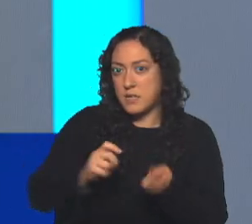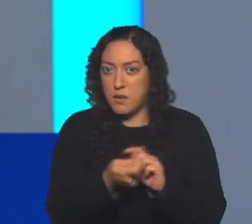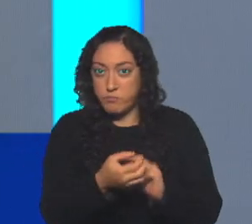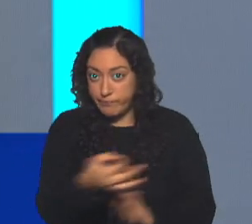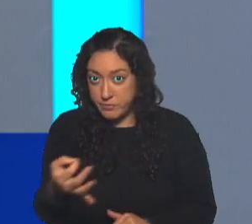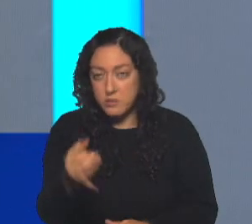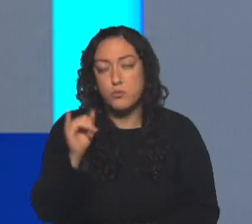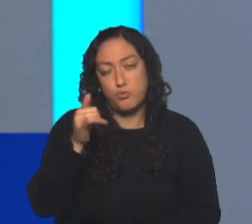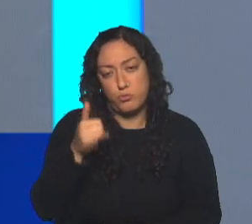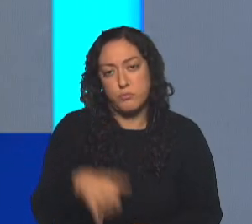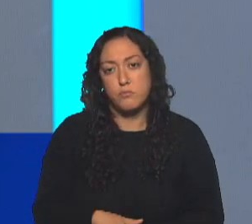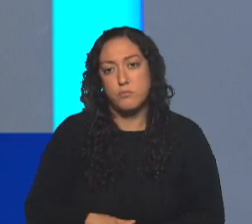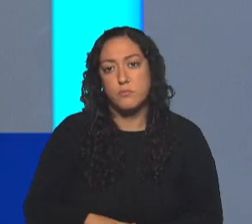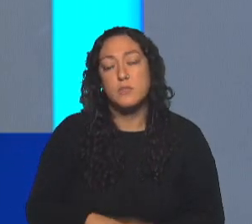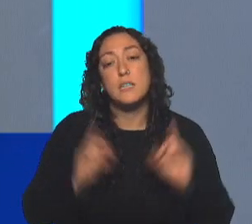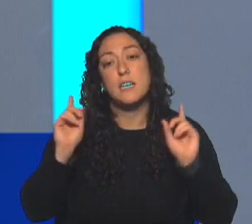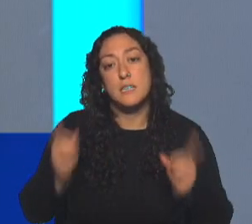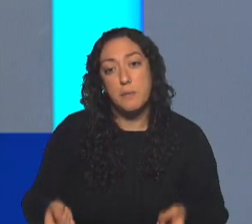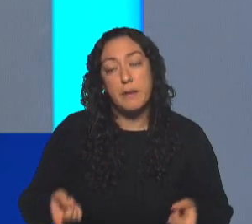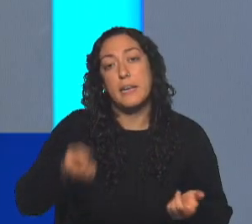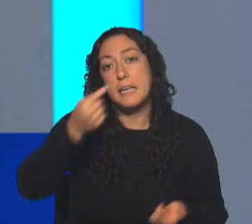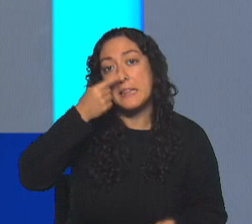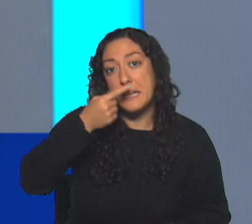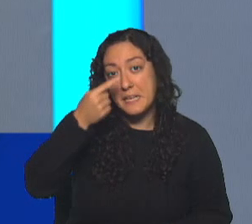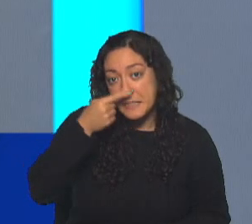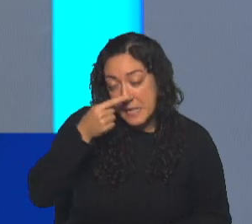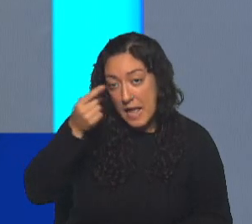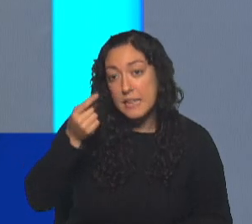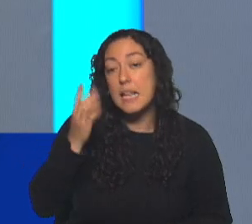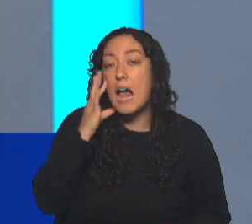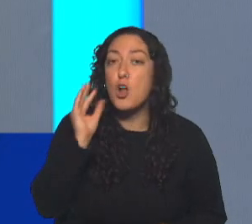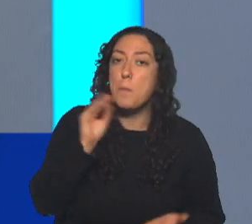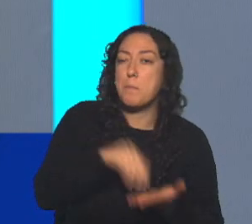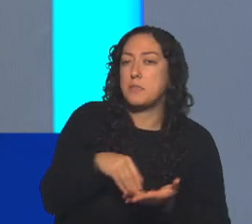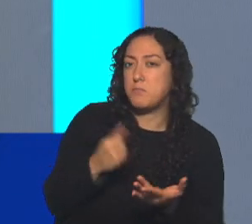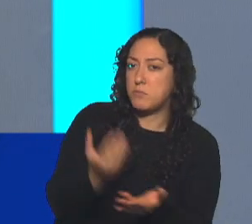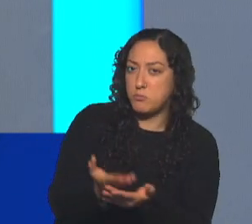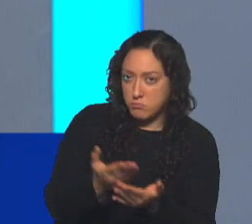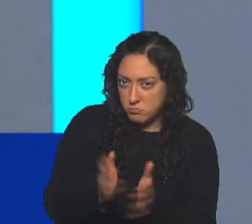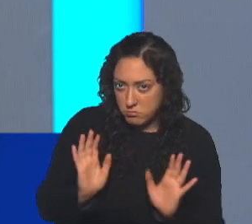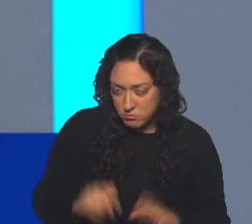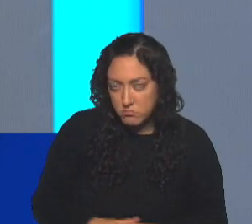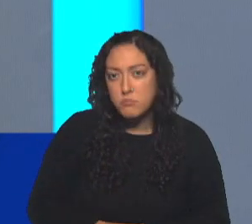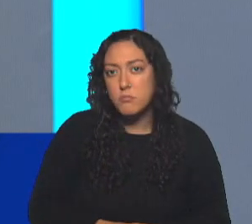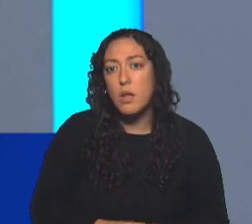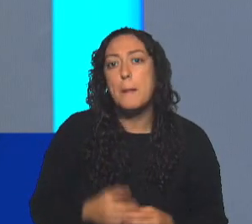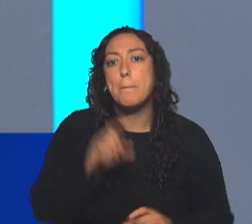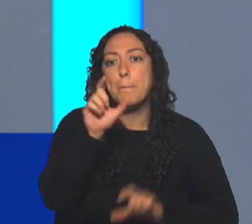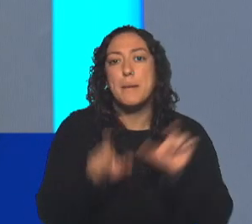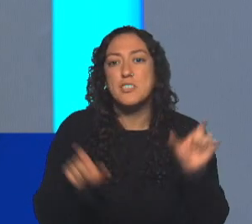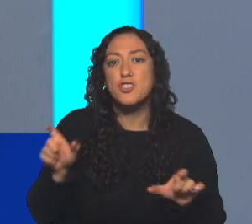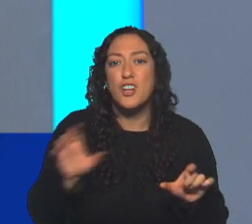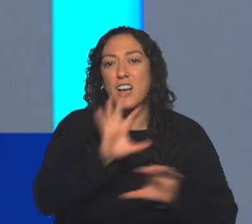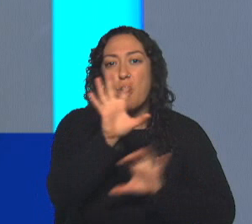Y además a mí me parece interesante para plantearle un eslabón más, porque los gobernadores saben cuáles son